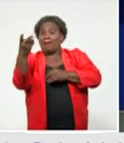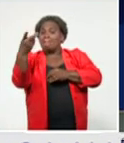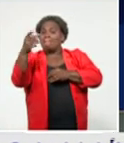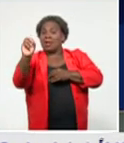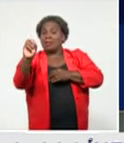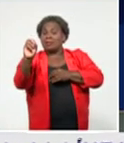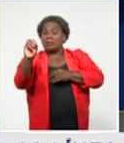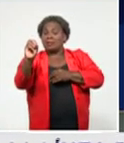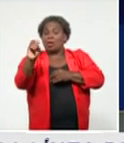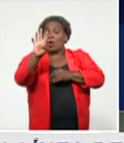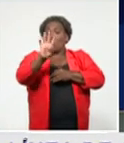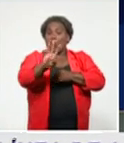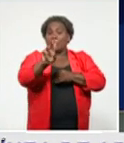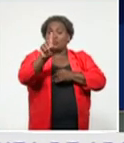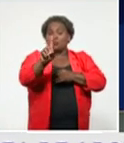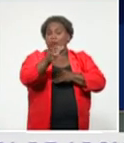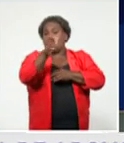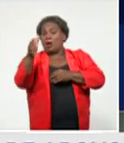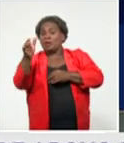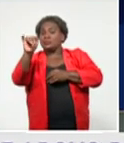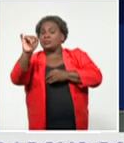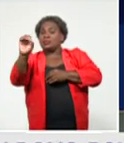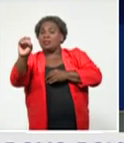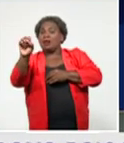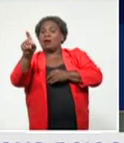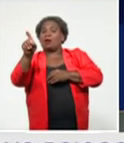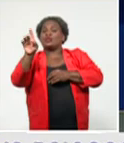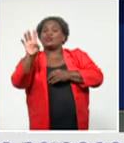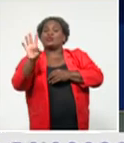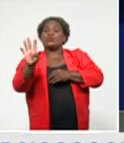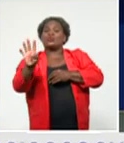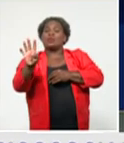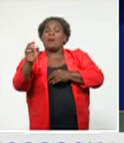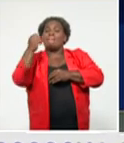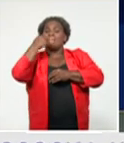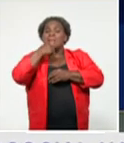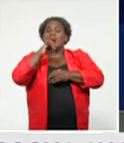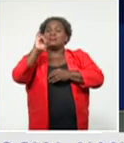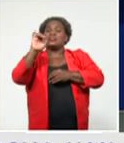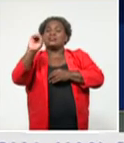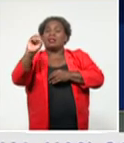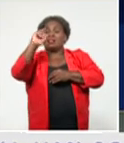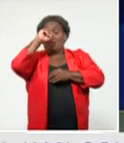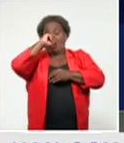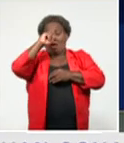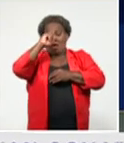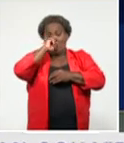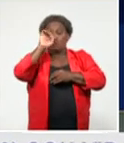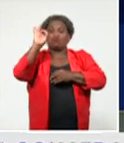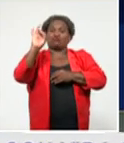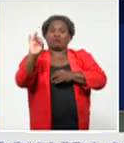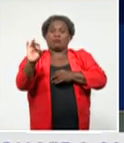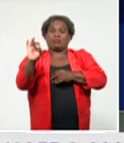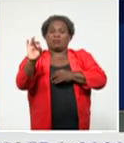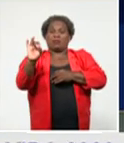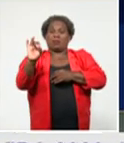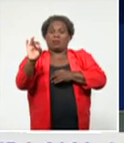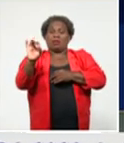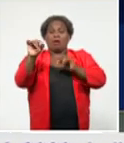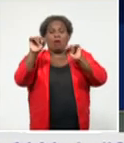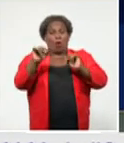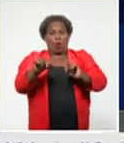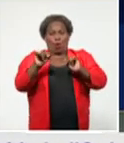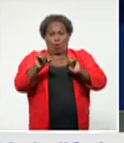41 a 60, 14, y más de 60 años, 7. Ahí hoy no vamos a